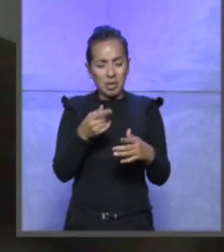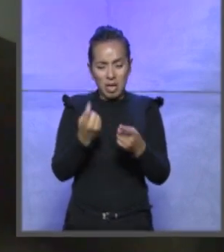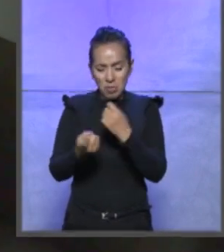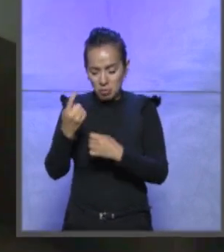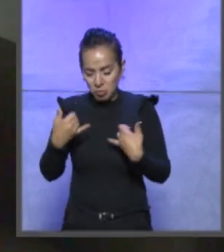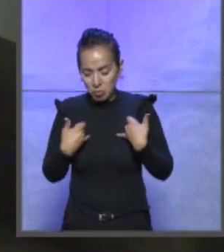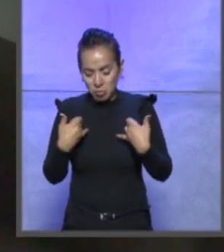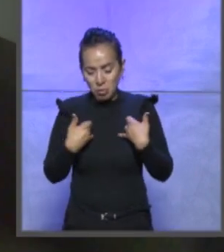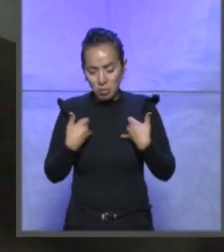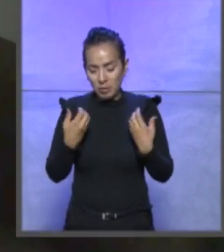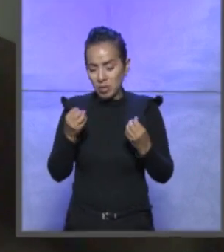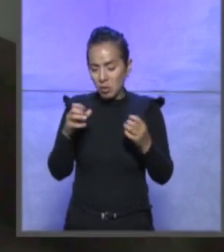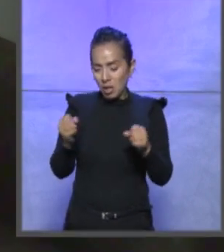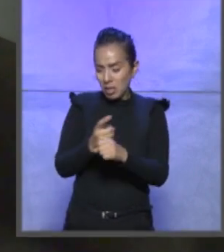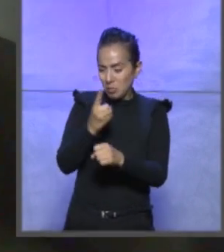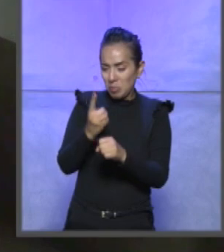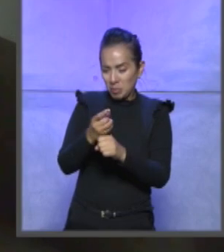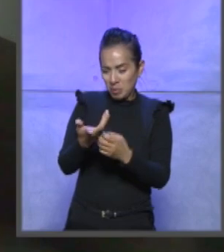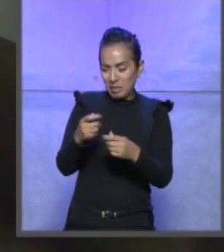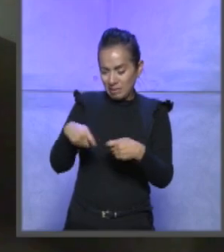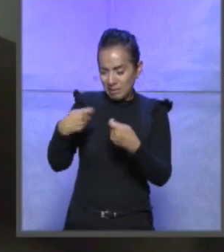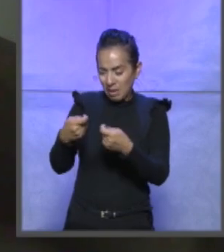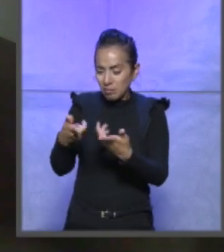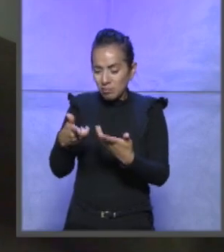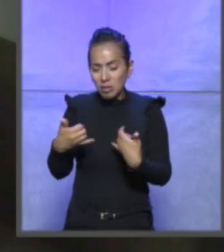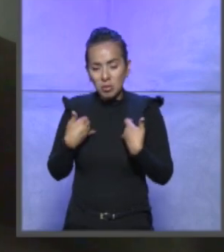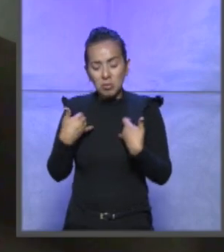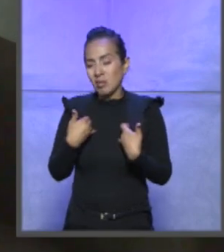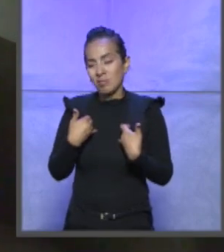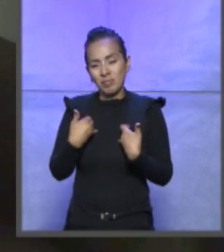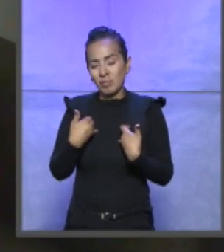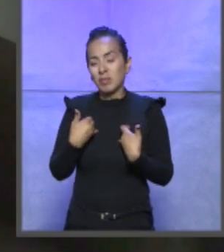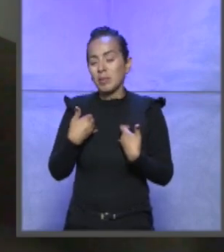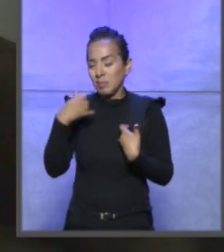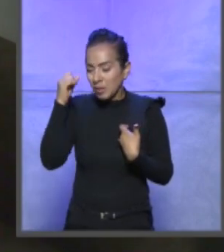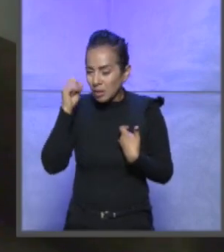de algunos jóvenes o de las oportunidades, sino que a veces se limitan